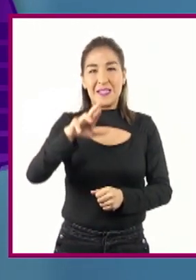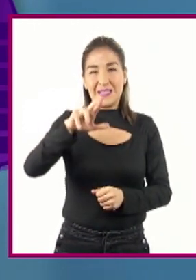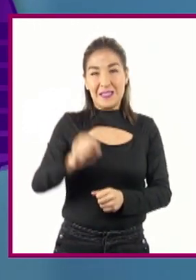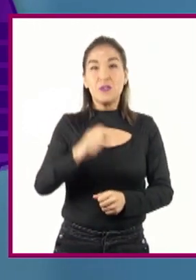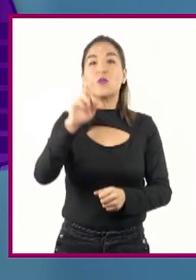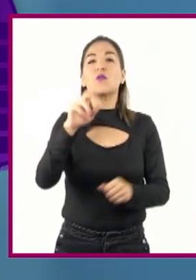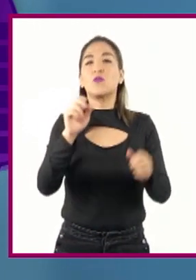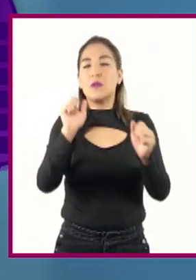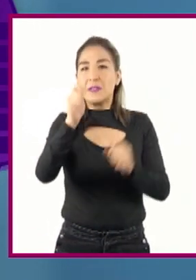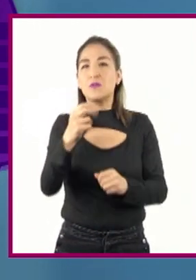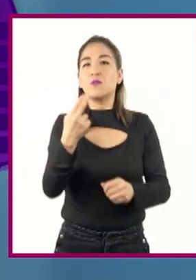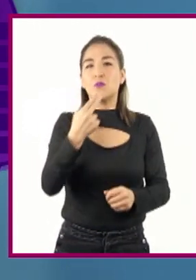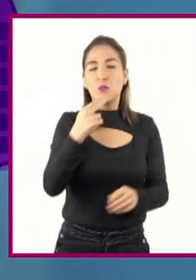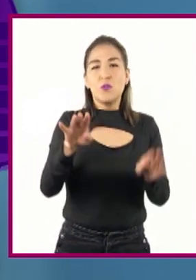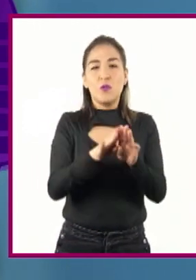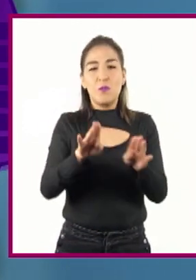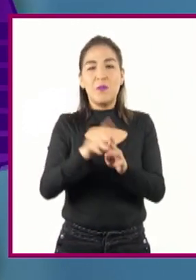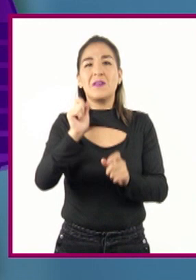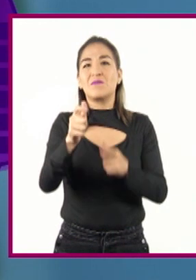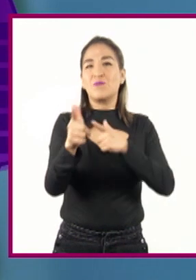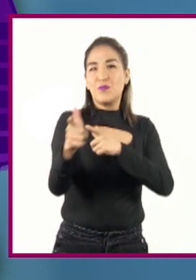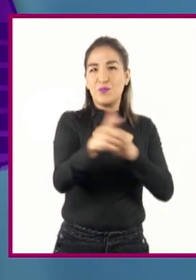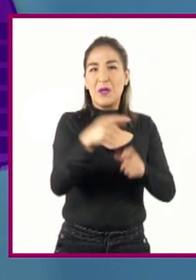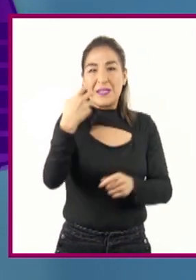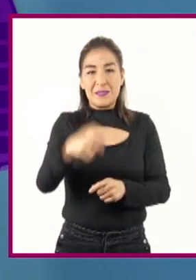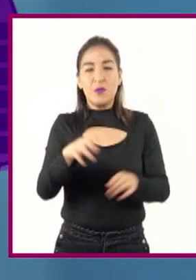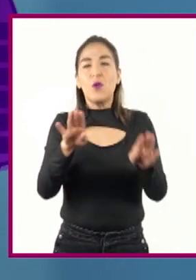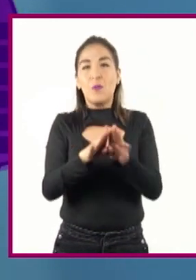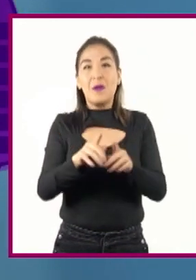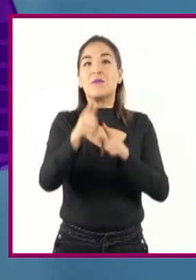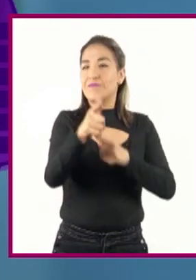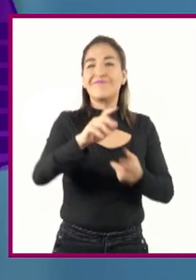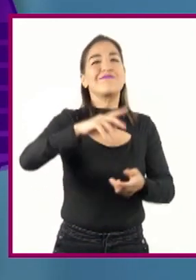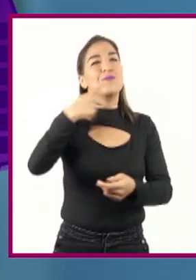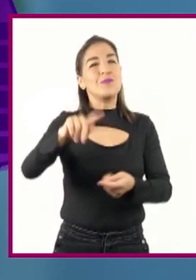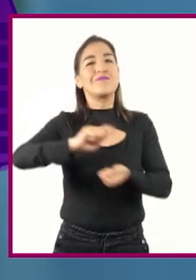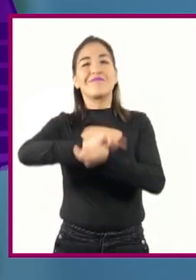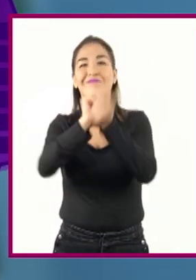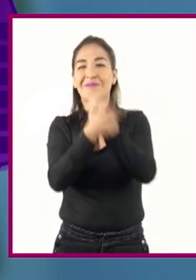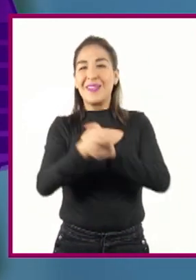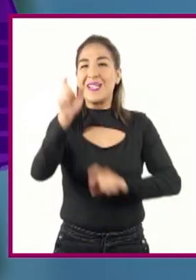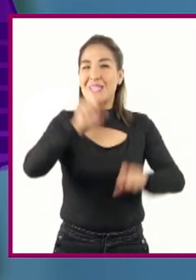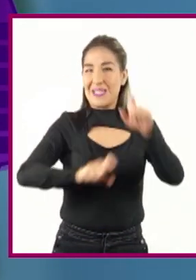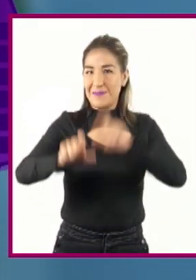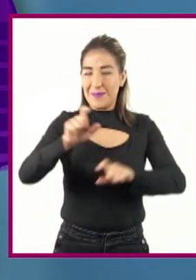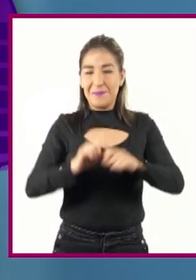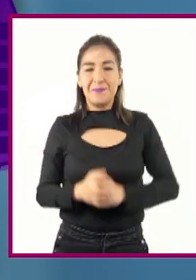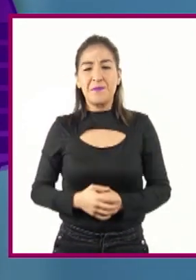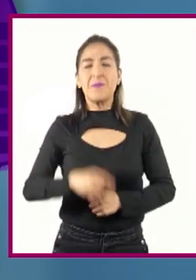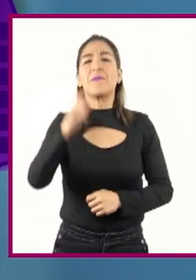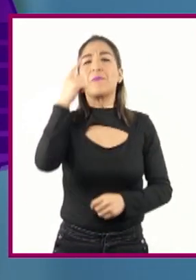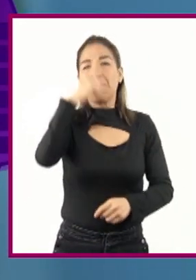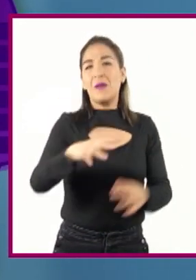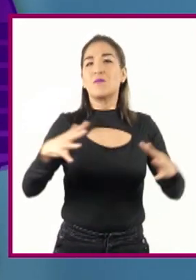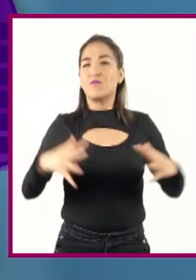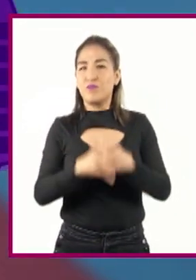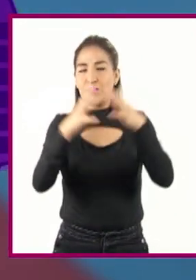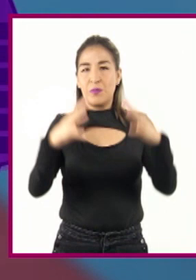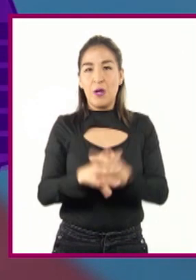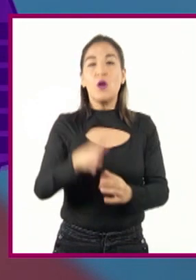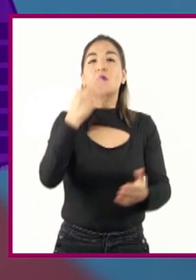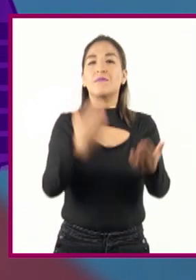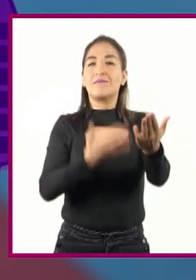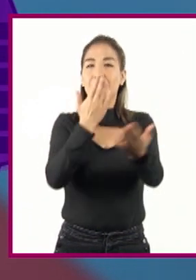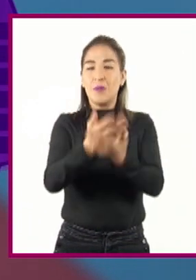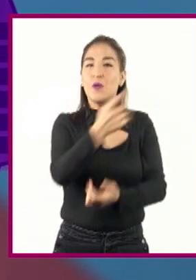químicas cambiaron la forma de combatir. Y para ello, les propongo que cada uno y cada una